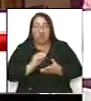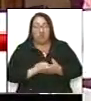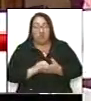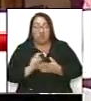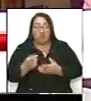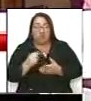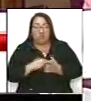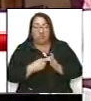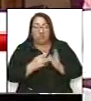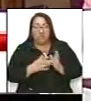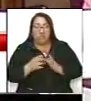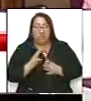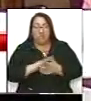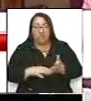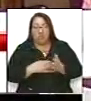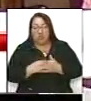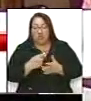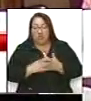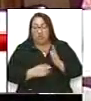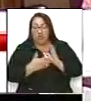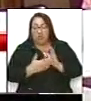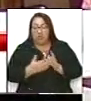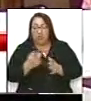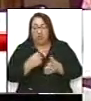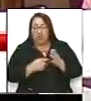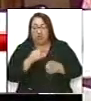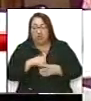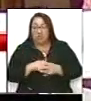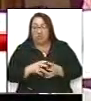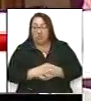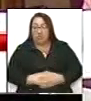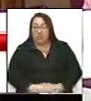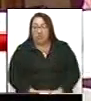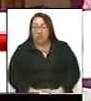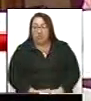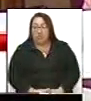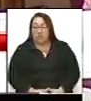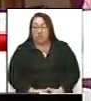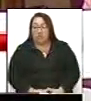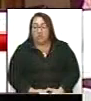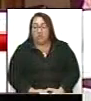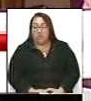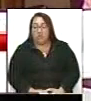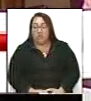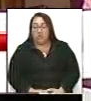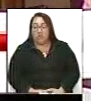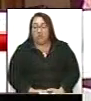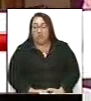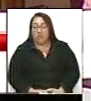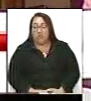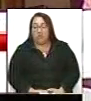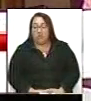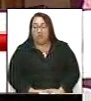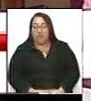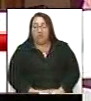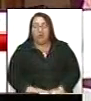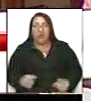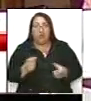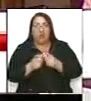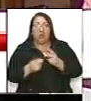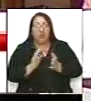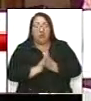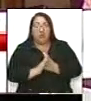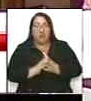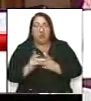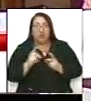primer punto de la orden del día el cronograma que se les ha presentado para poder votarlo. Sin debate, porque ya lo hemos debatido lo suficiente. Señores congresistas,